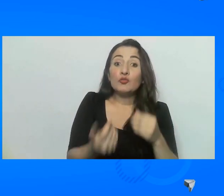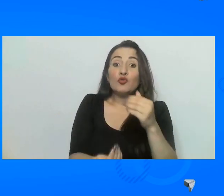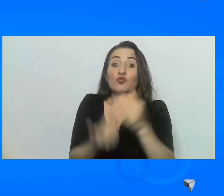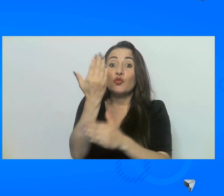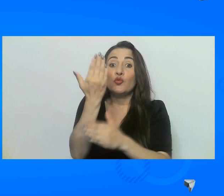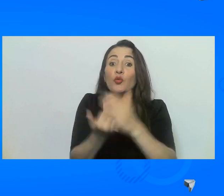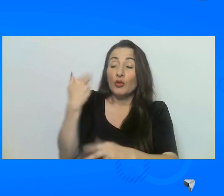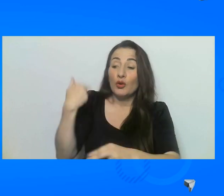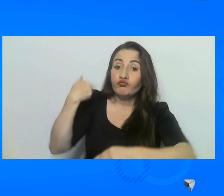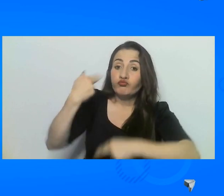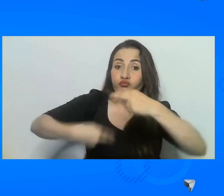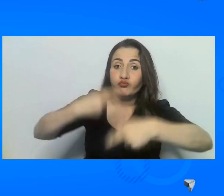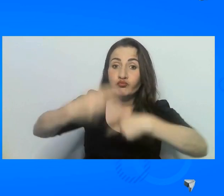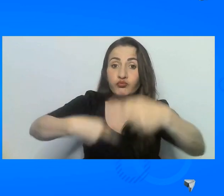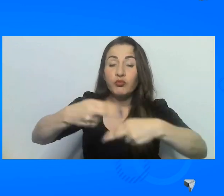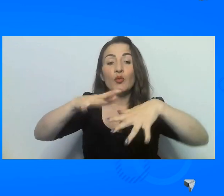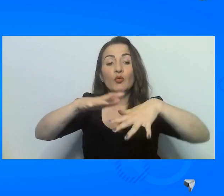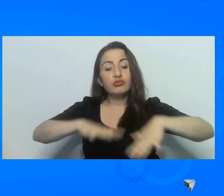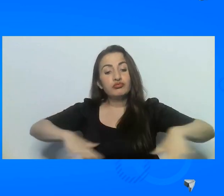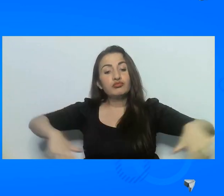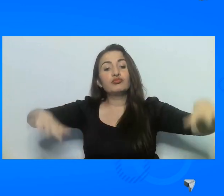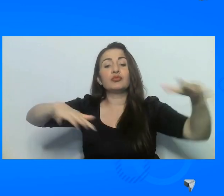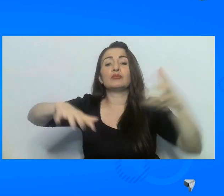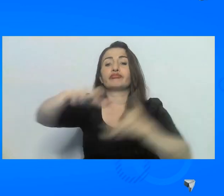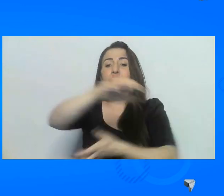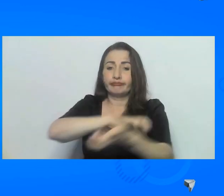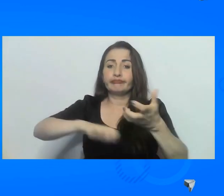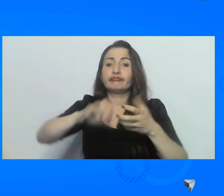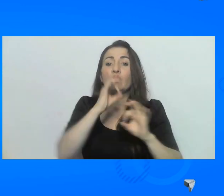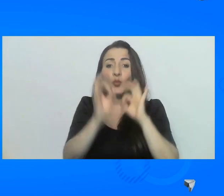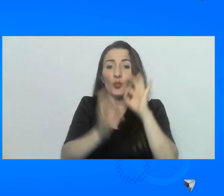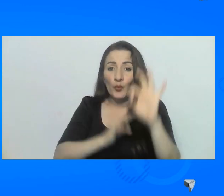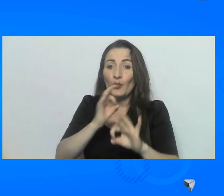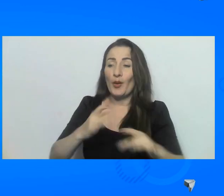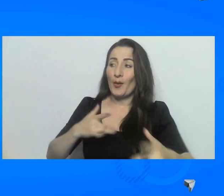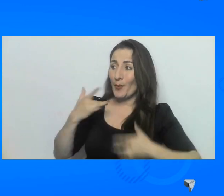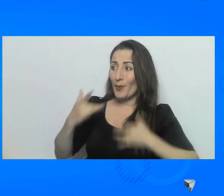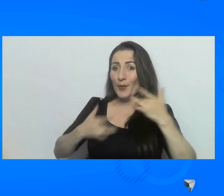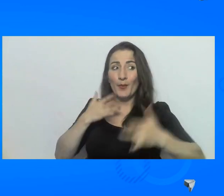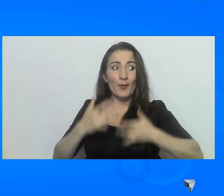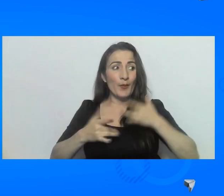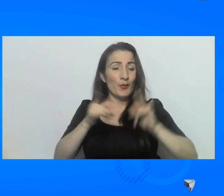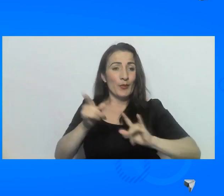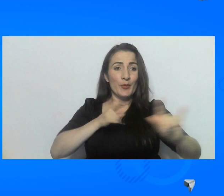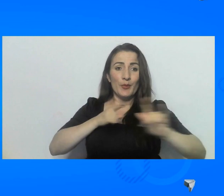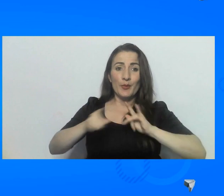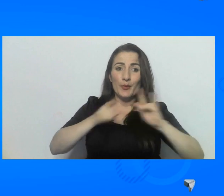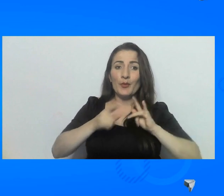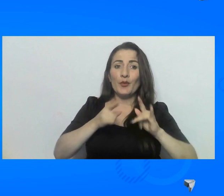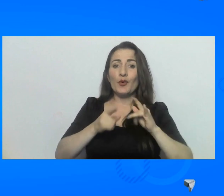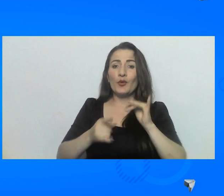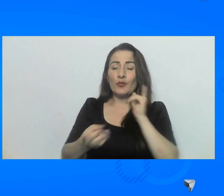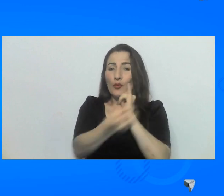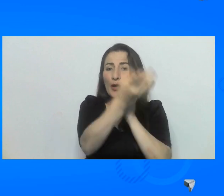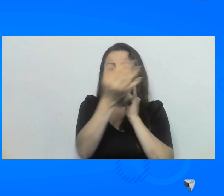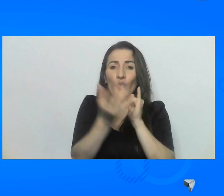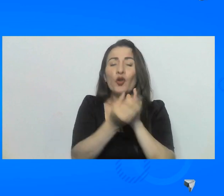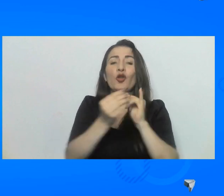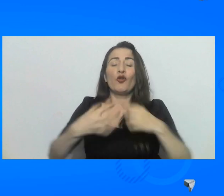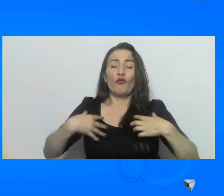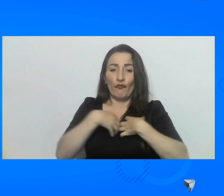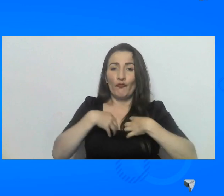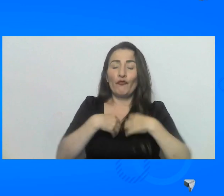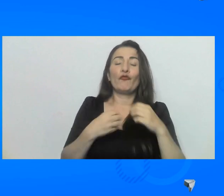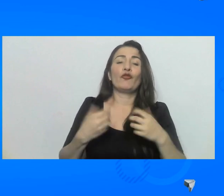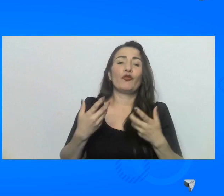puedan disfrutar de toda esta maravillosa ecosistemas, ecología, todo el tema de flora, fauna que tenemos.